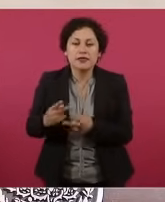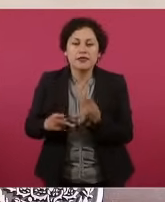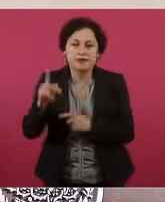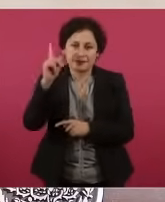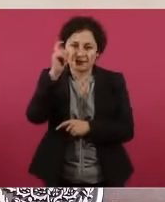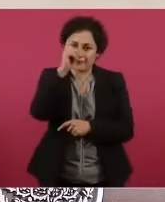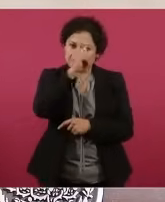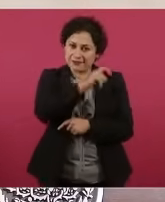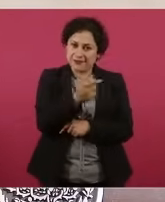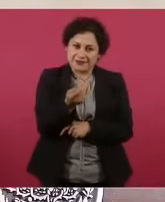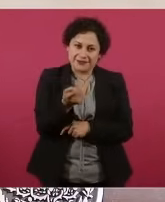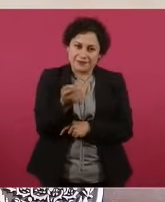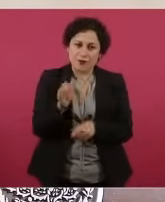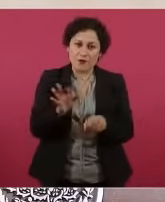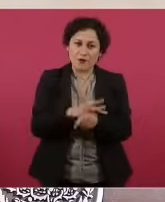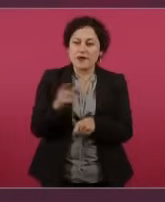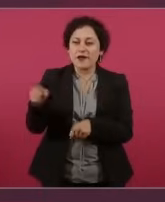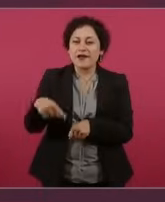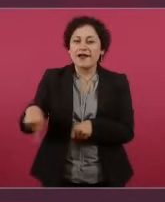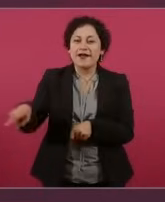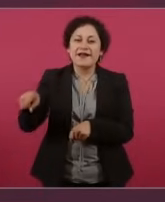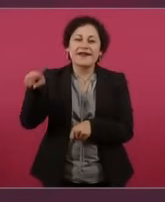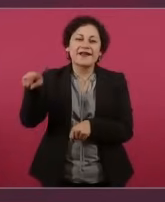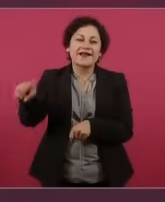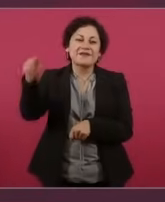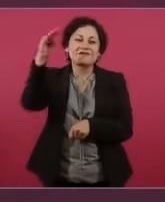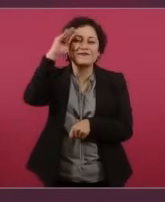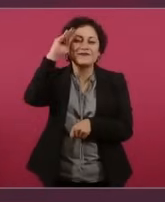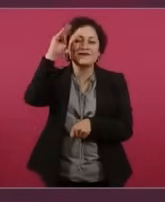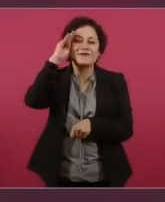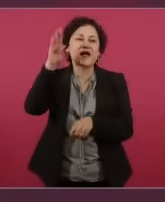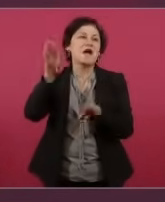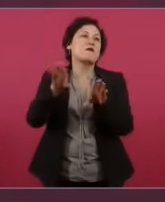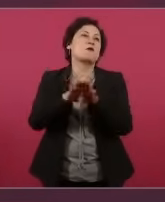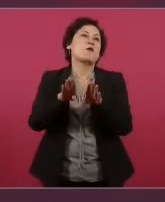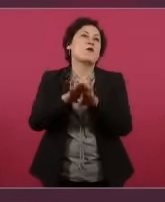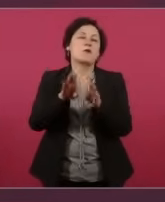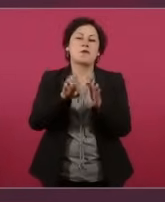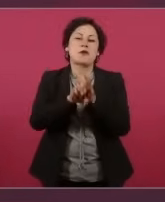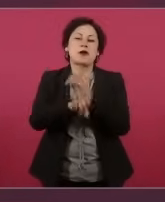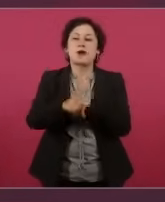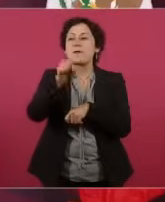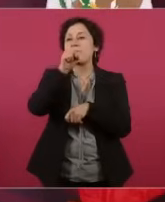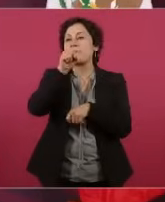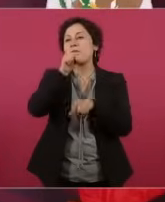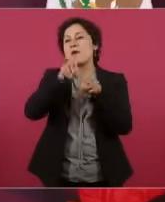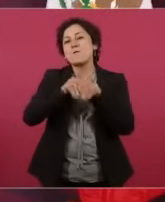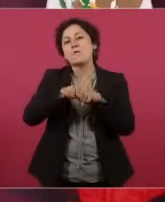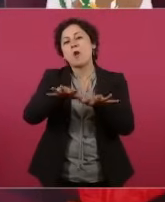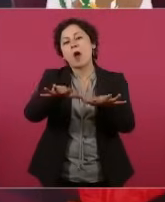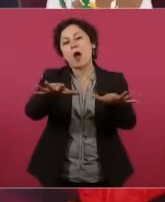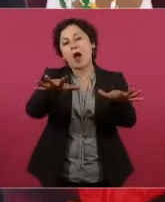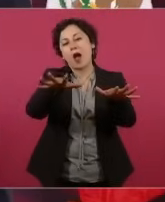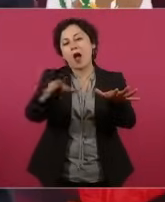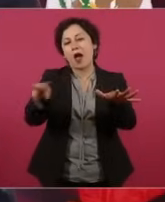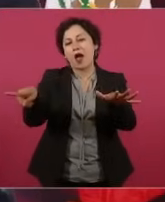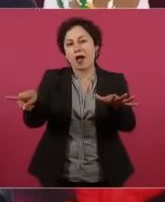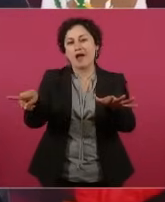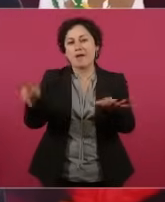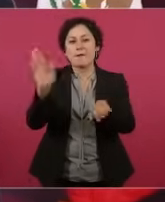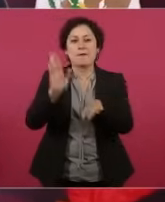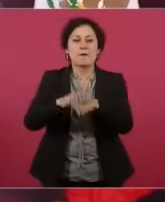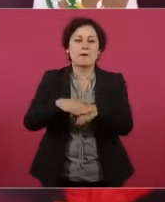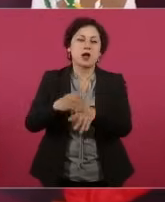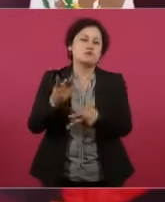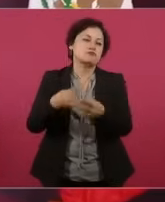pensaron, ¿no?, de que con la publicidad se iba a inflar el globo,